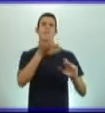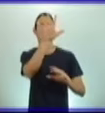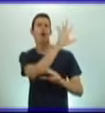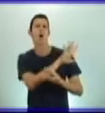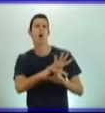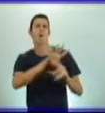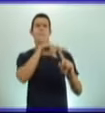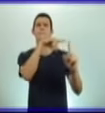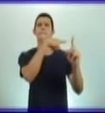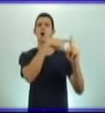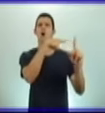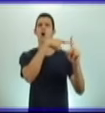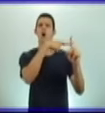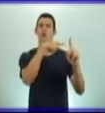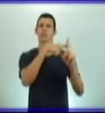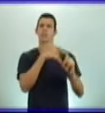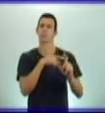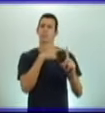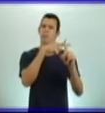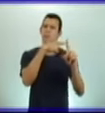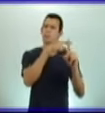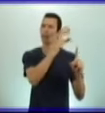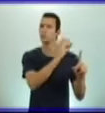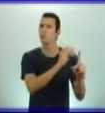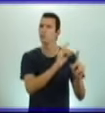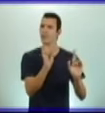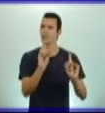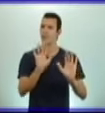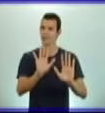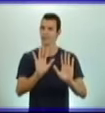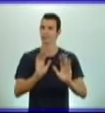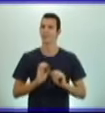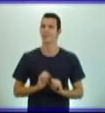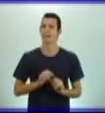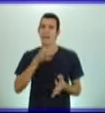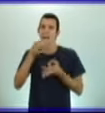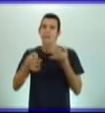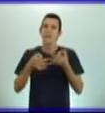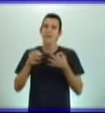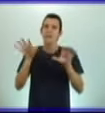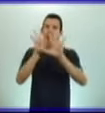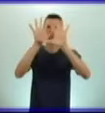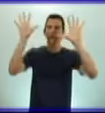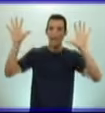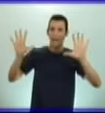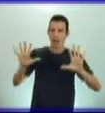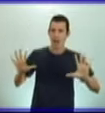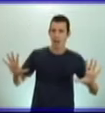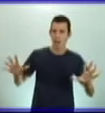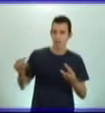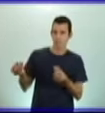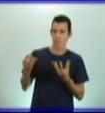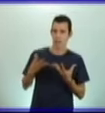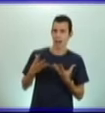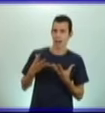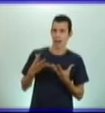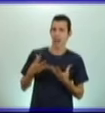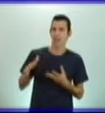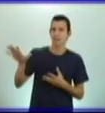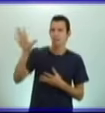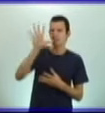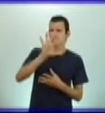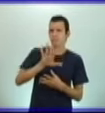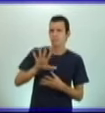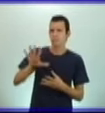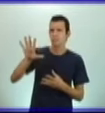las imágenes de esa función se encuentren, estamos hablando gráficamente, que las imágenes de la función se encuentran por encima del eje de las